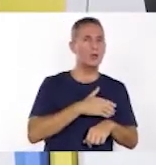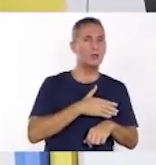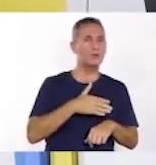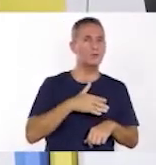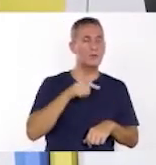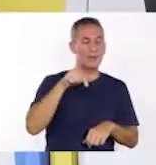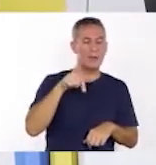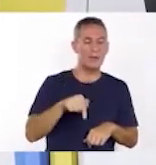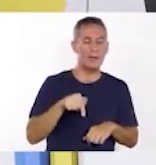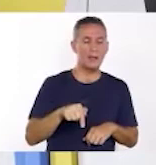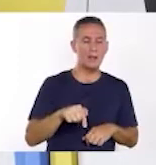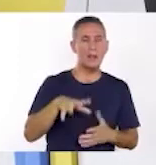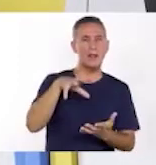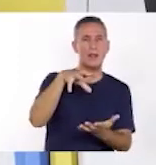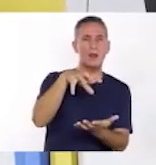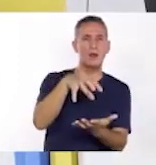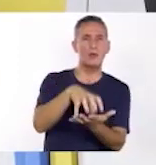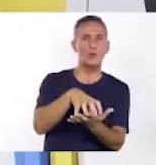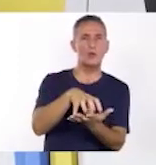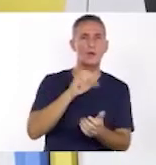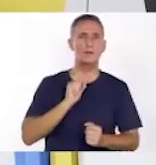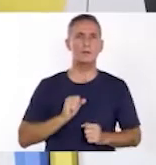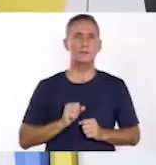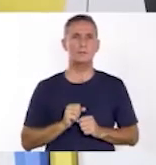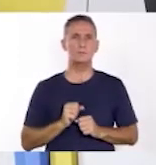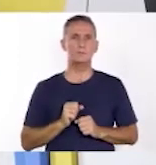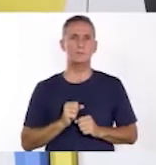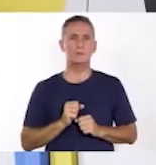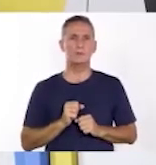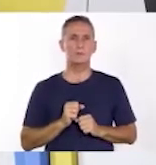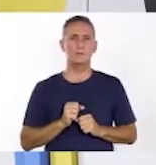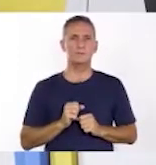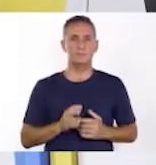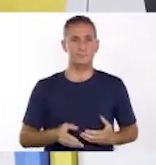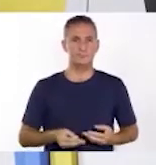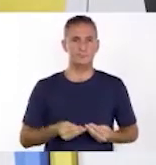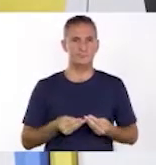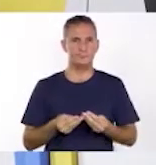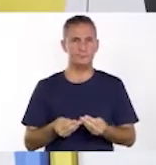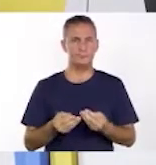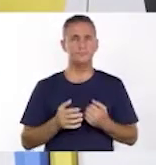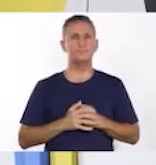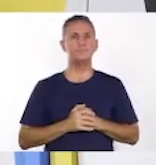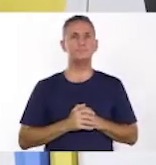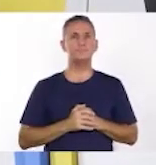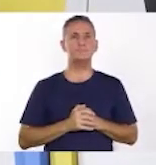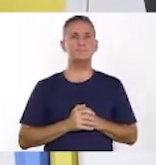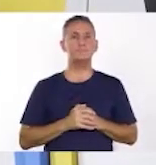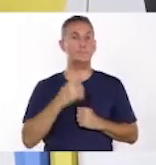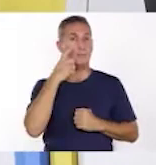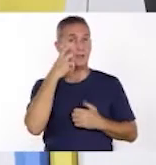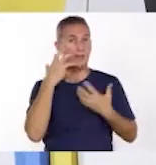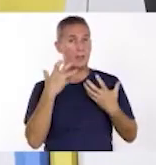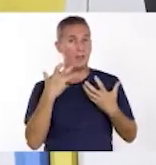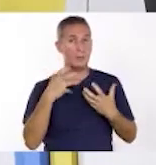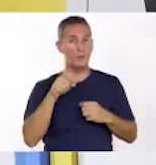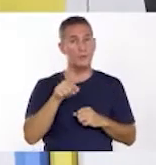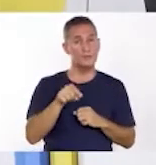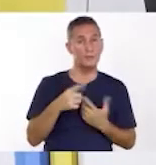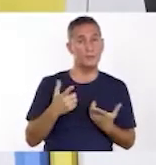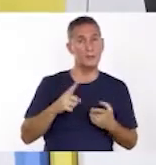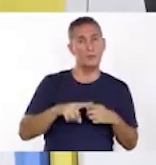el momento y el lugar que nos va a dar. Es muy importante